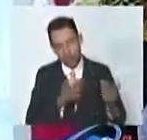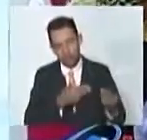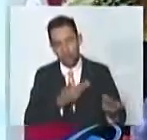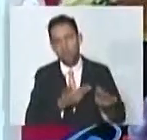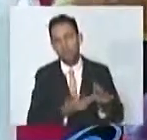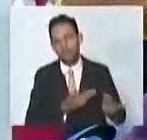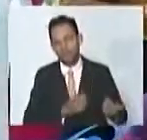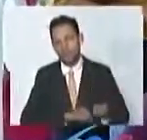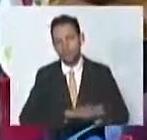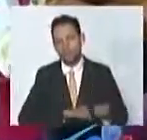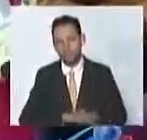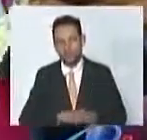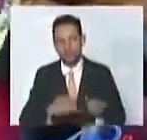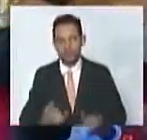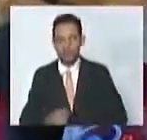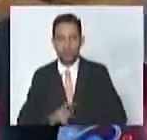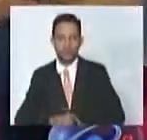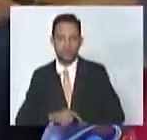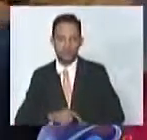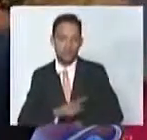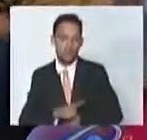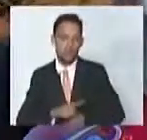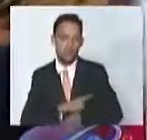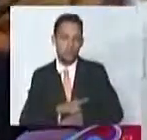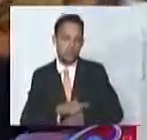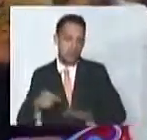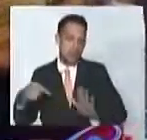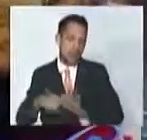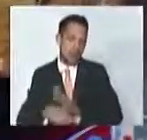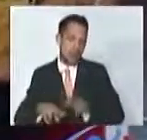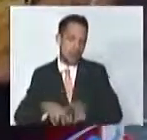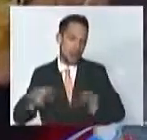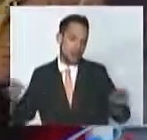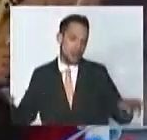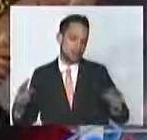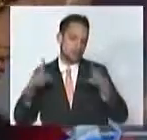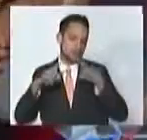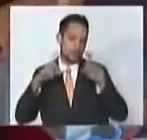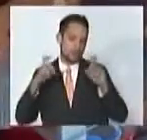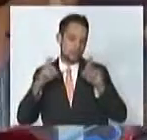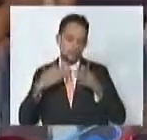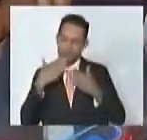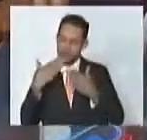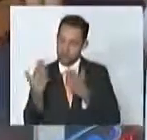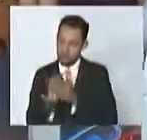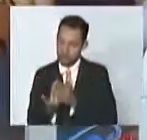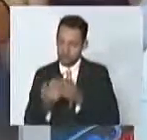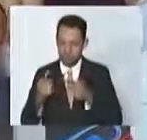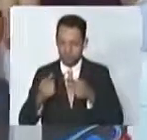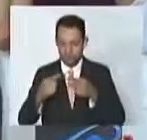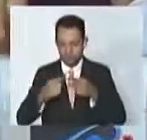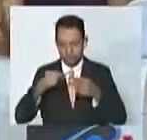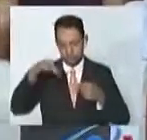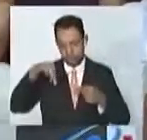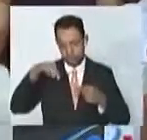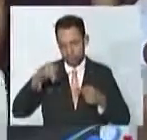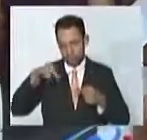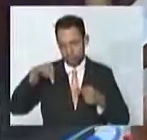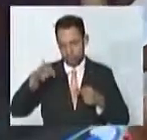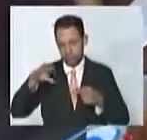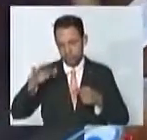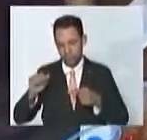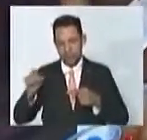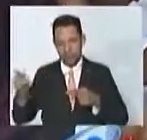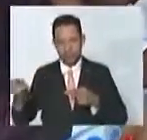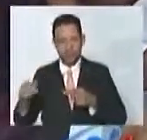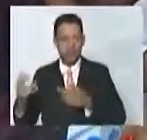tema. Corto, nos queda una hora para poder hablar de la fonoaudiología. Yo quiero agradecerle a la doctora Mónica Estrada Villegas por todo